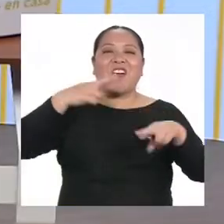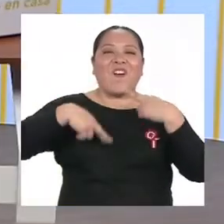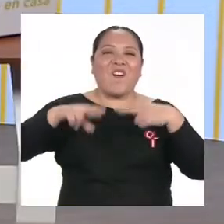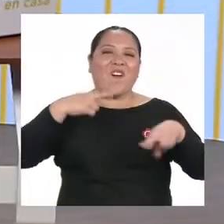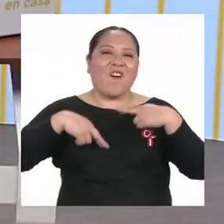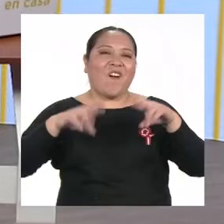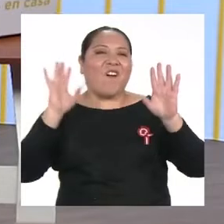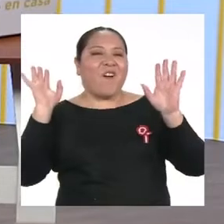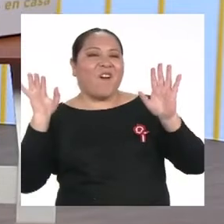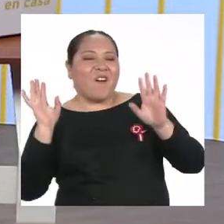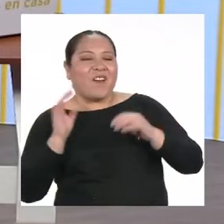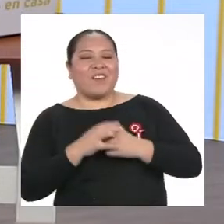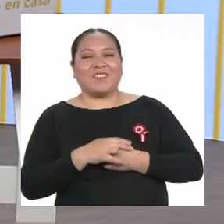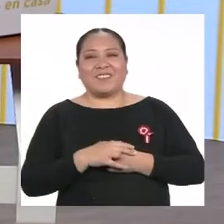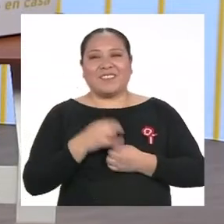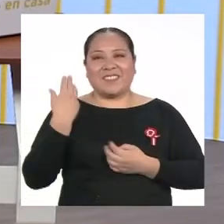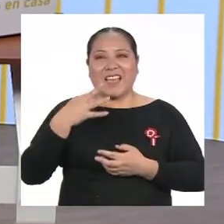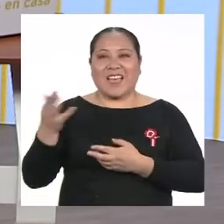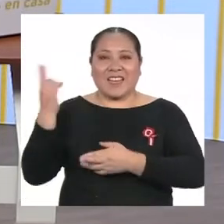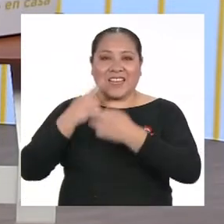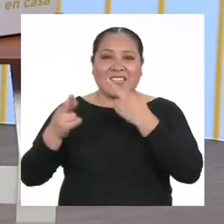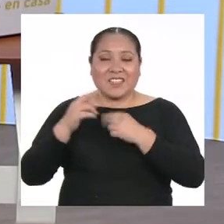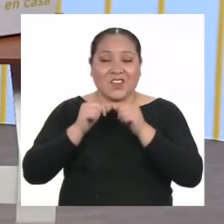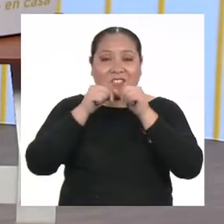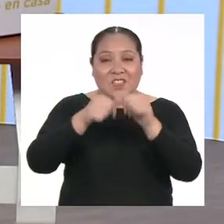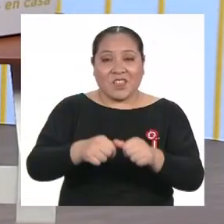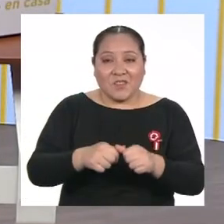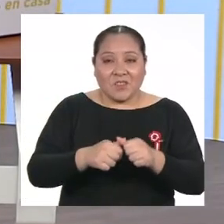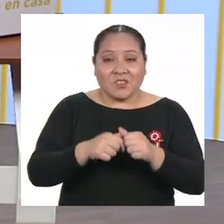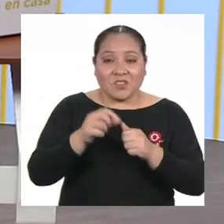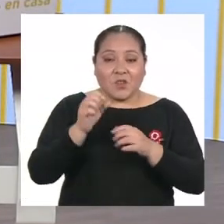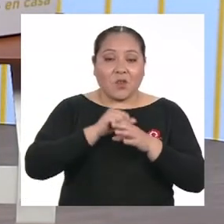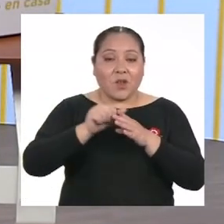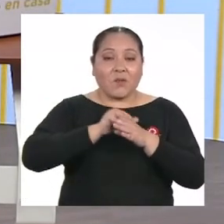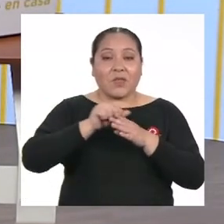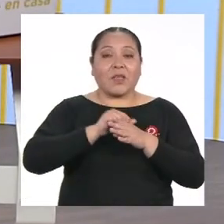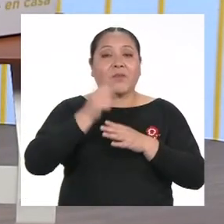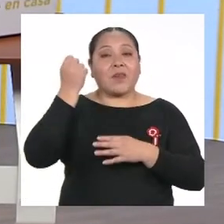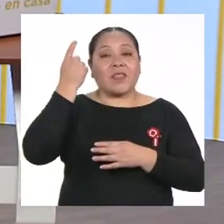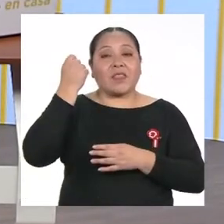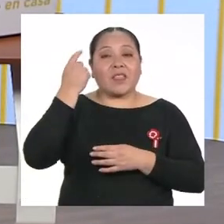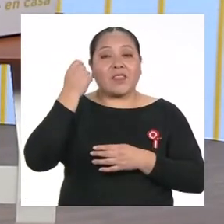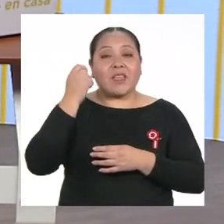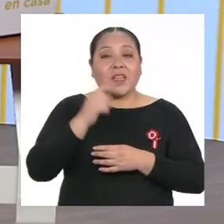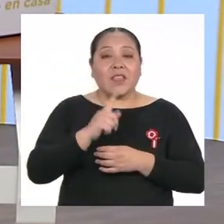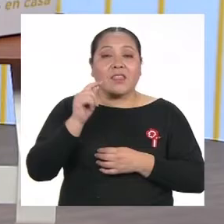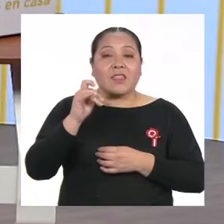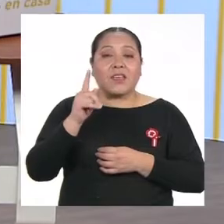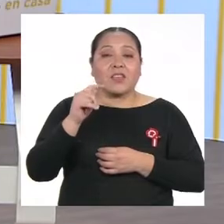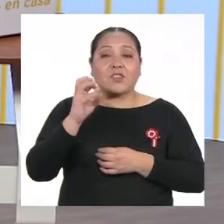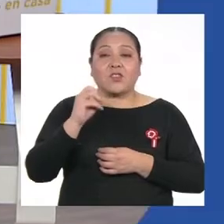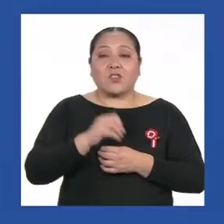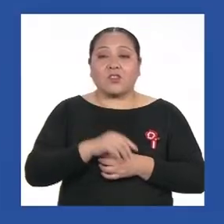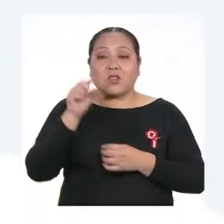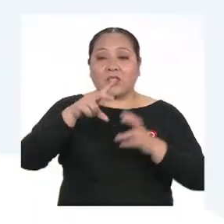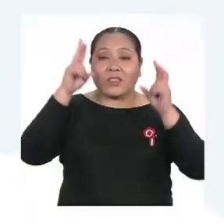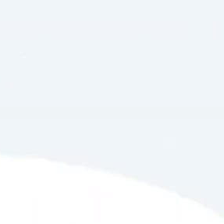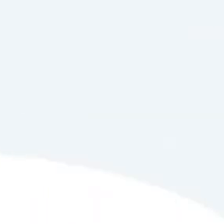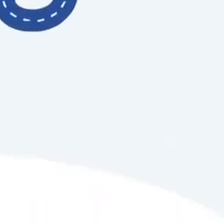¡recreo! Y al regreso seguiremos con un ejercicio para comprender textos sobre temas serios. Ya volvemos.